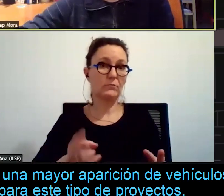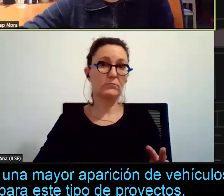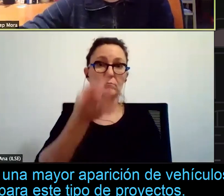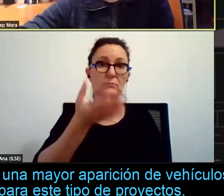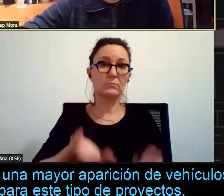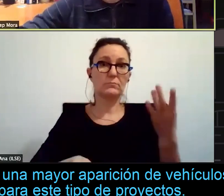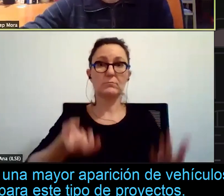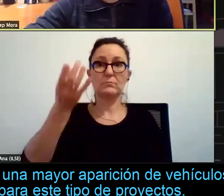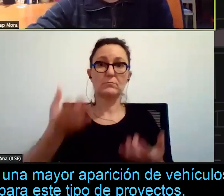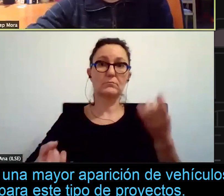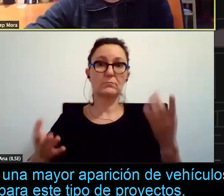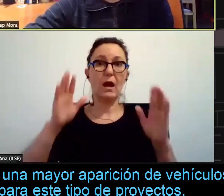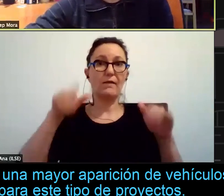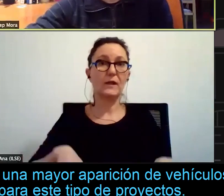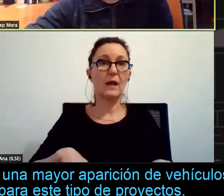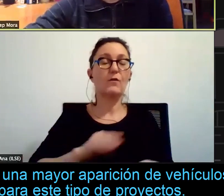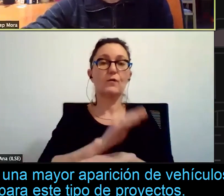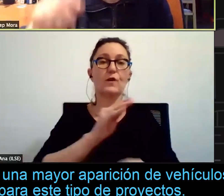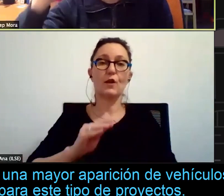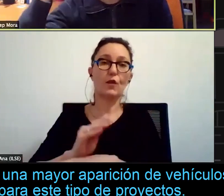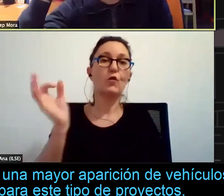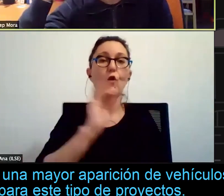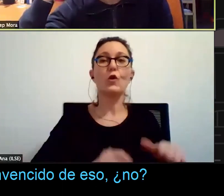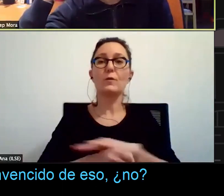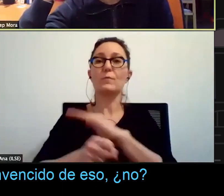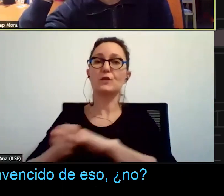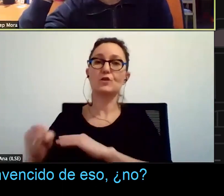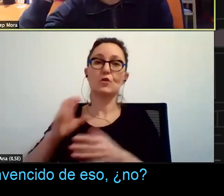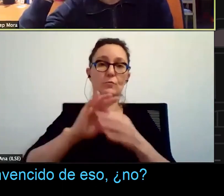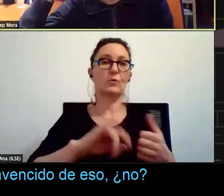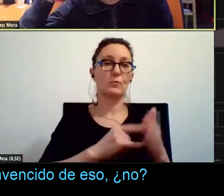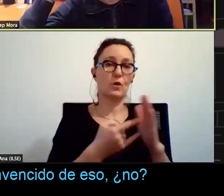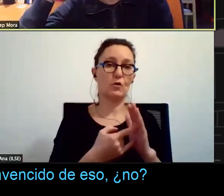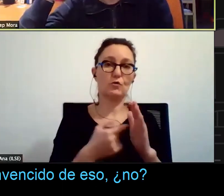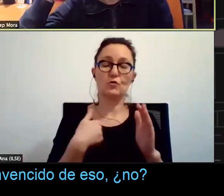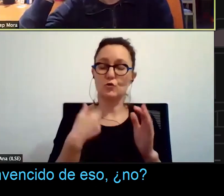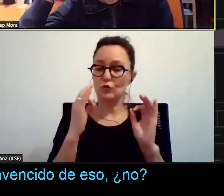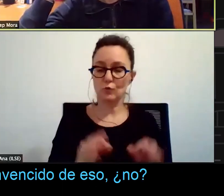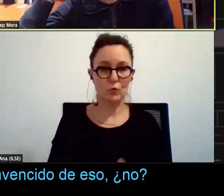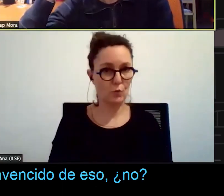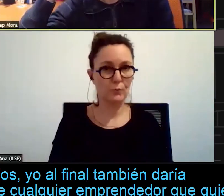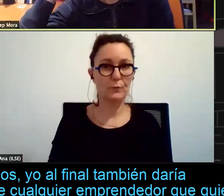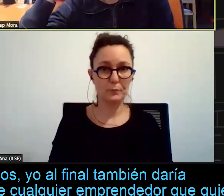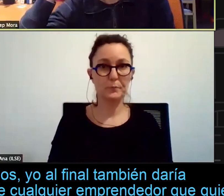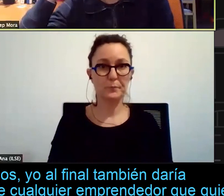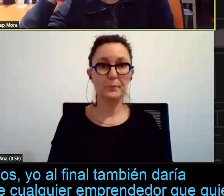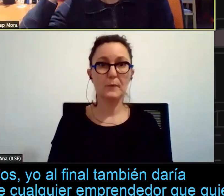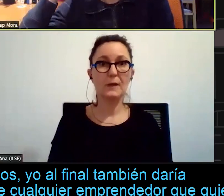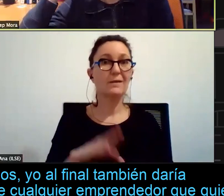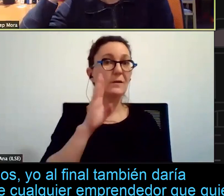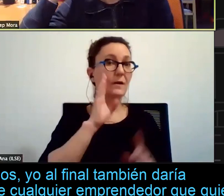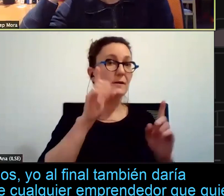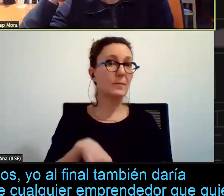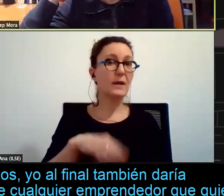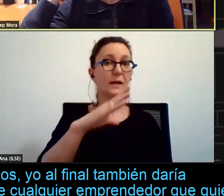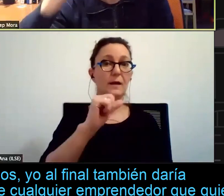de vehículos de inversión, de financiación para este tipo de proyectos. Yo estoy totalmente convencido de eso, ¿no? Y sobre la parte que comentabas también, Carlos,